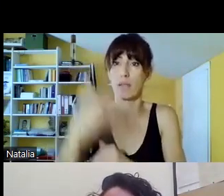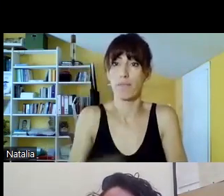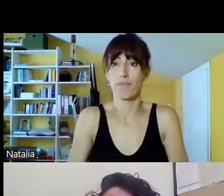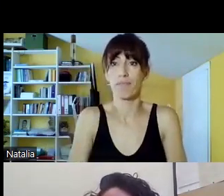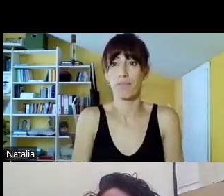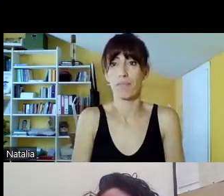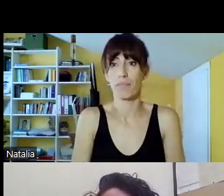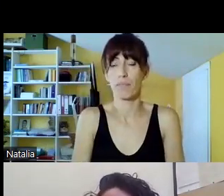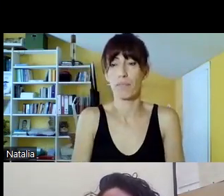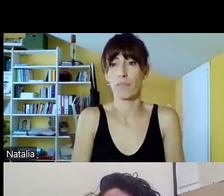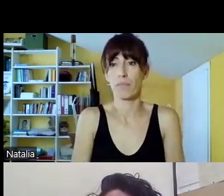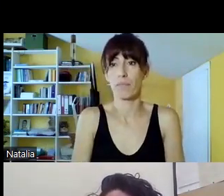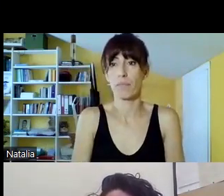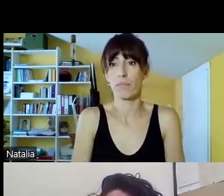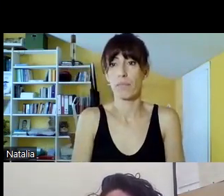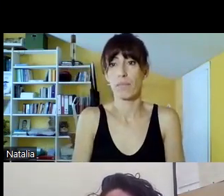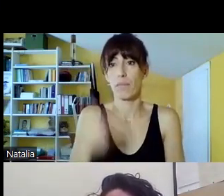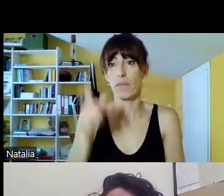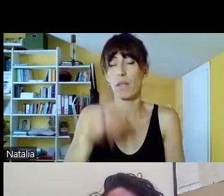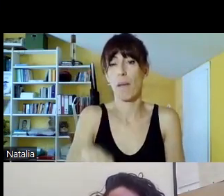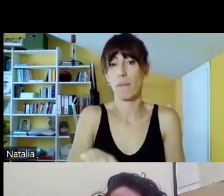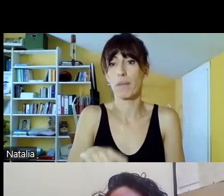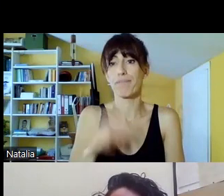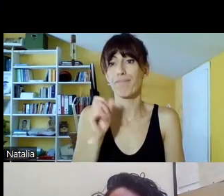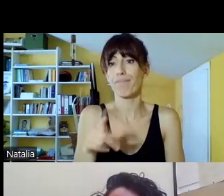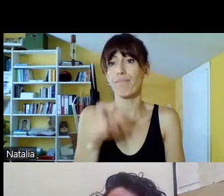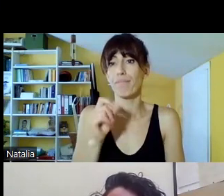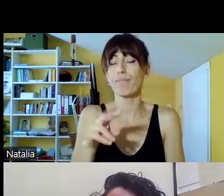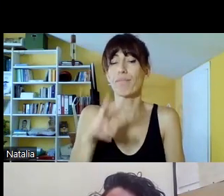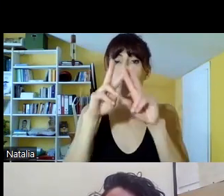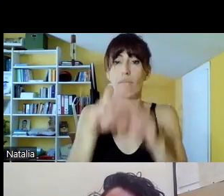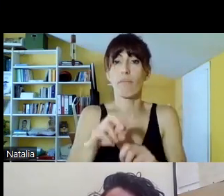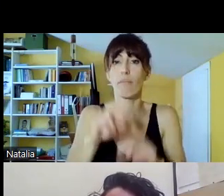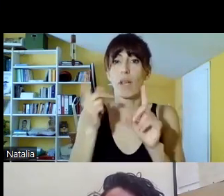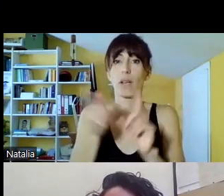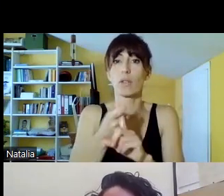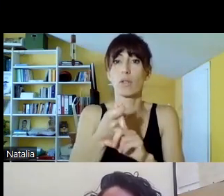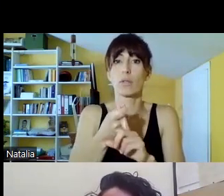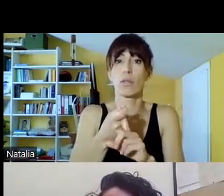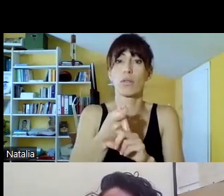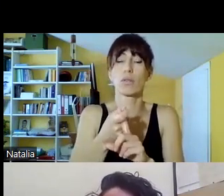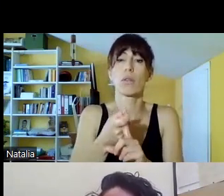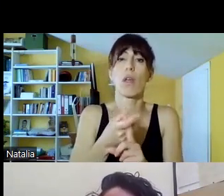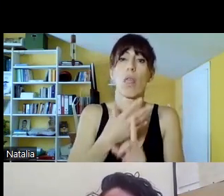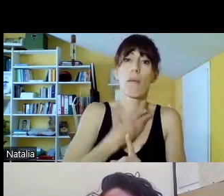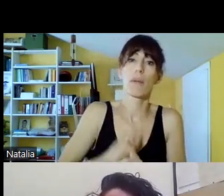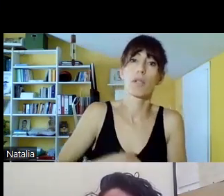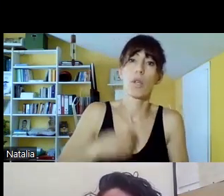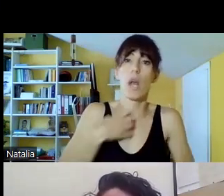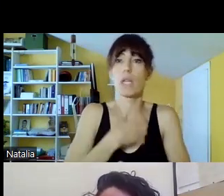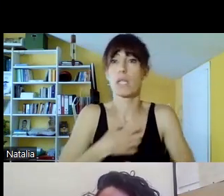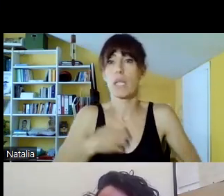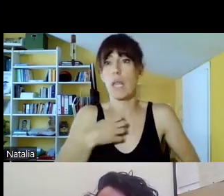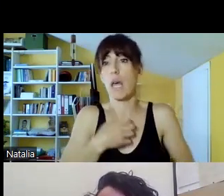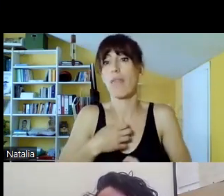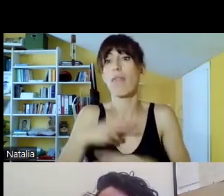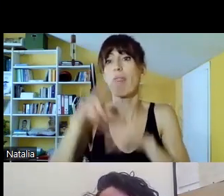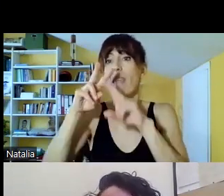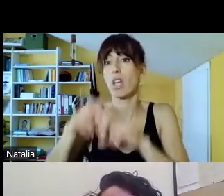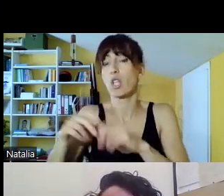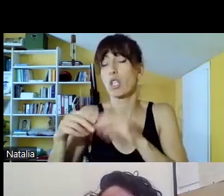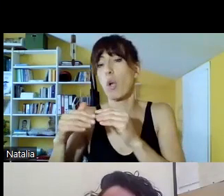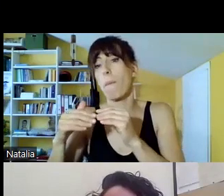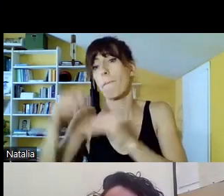Asimismo, la frecuencia de diagnósticos de depresión o ansiedad fue también superior en las mujeres, con